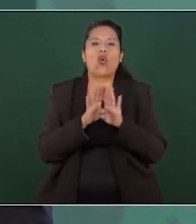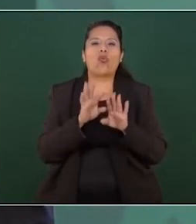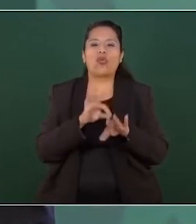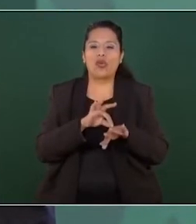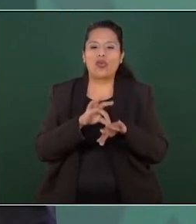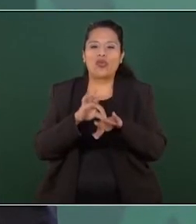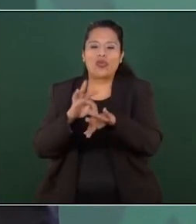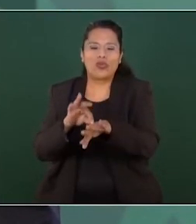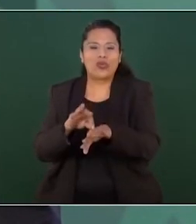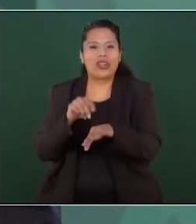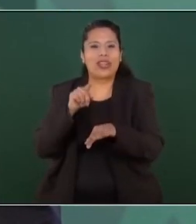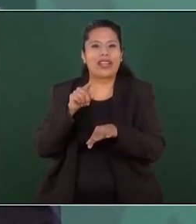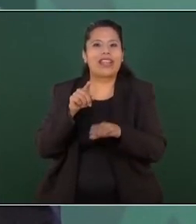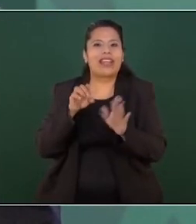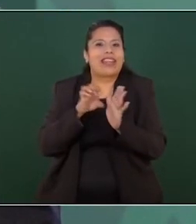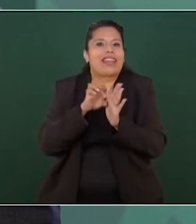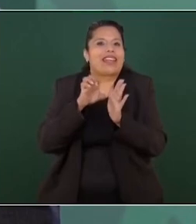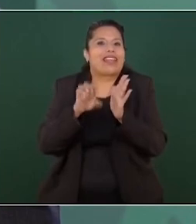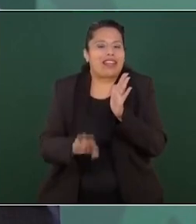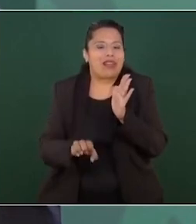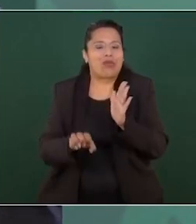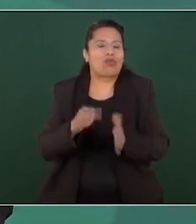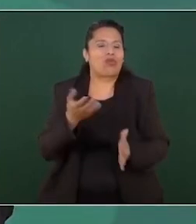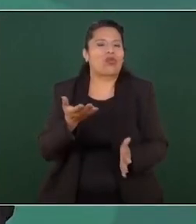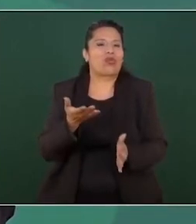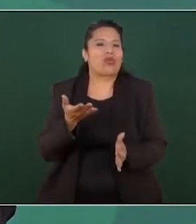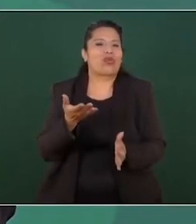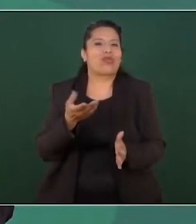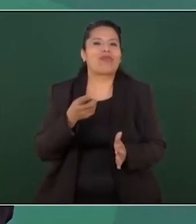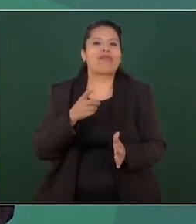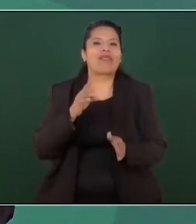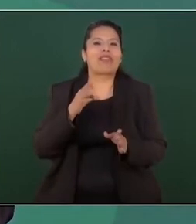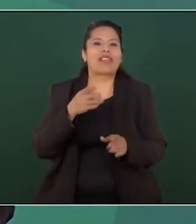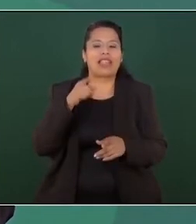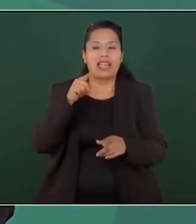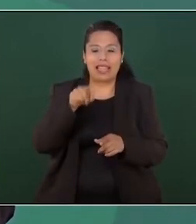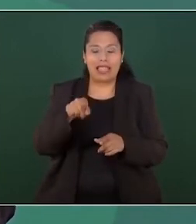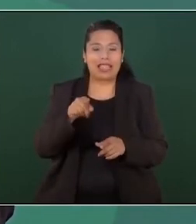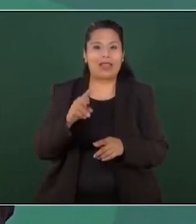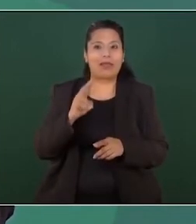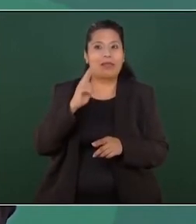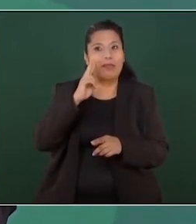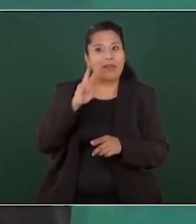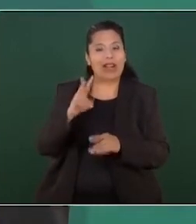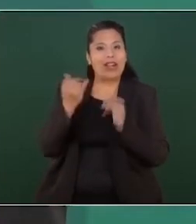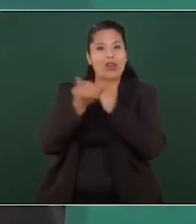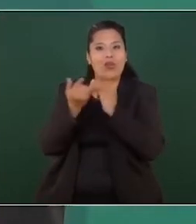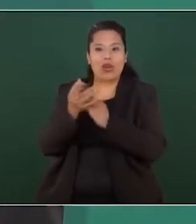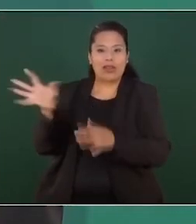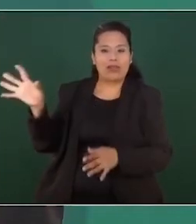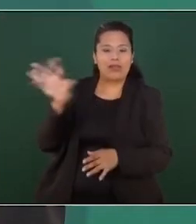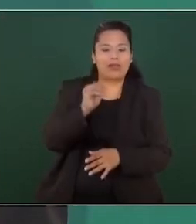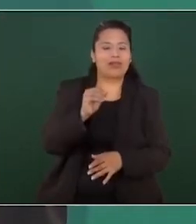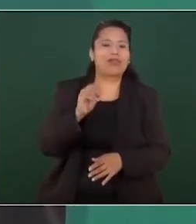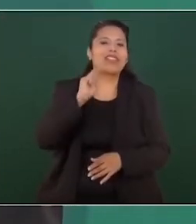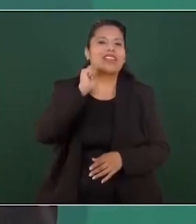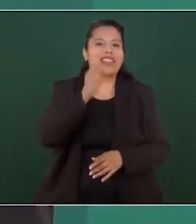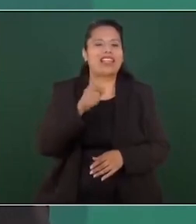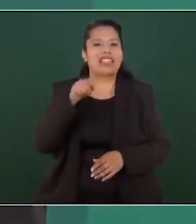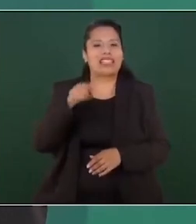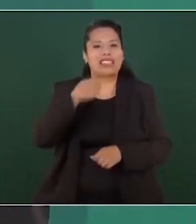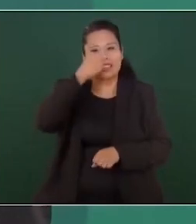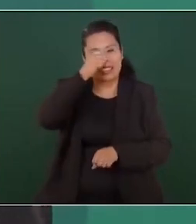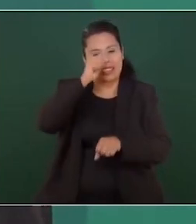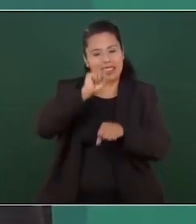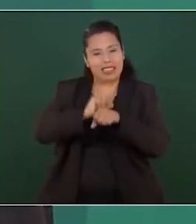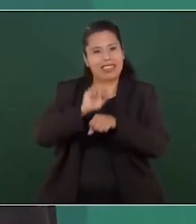el ejemplo de la Secretaría de la Defensa Nacional. Eso es